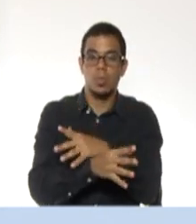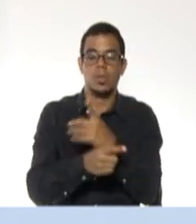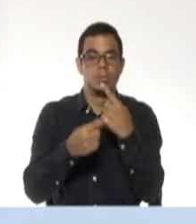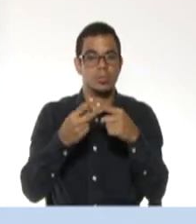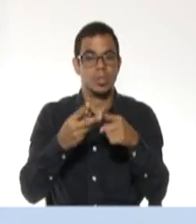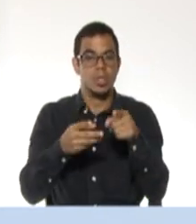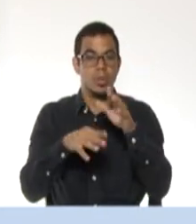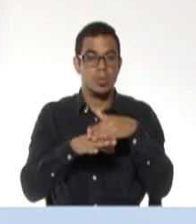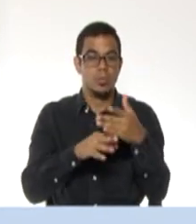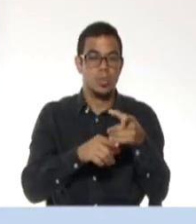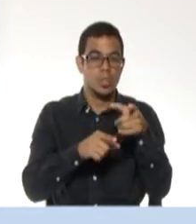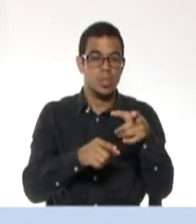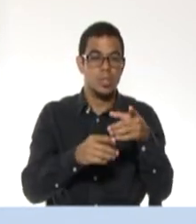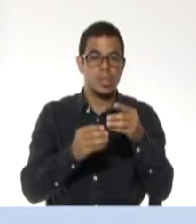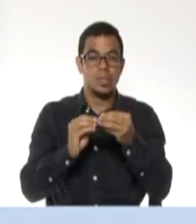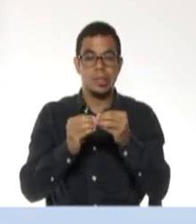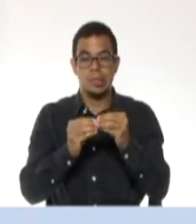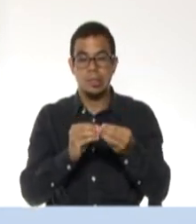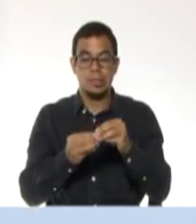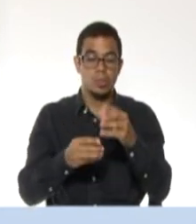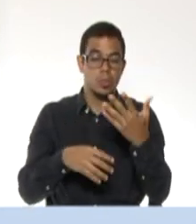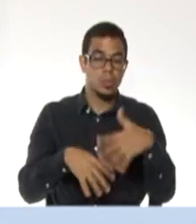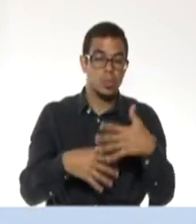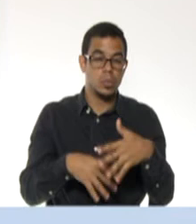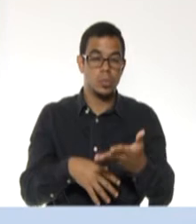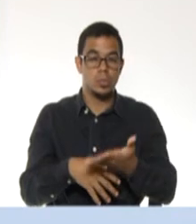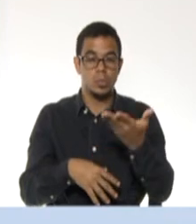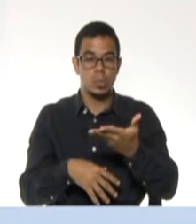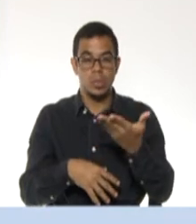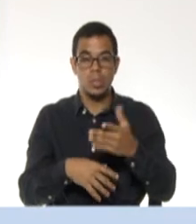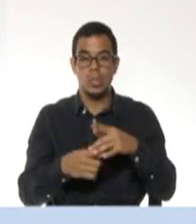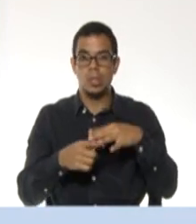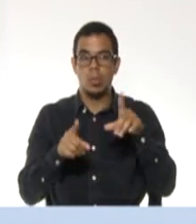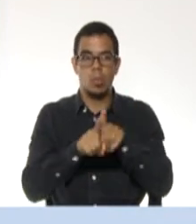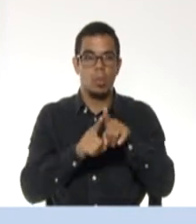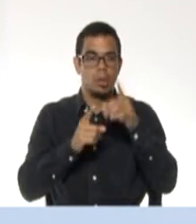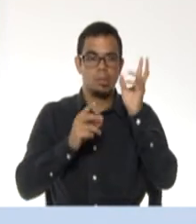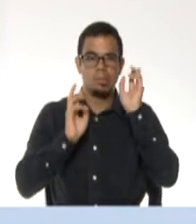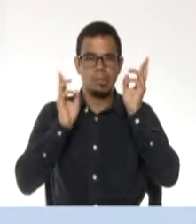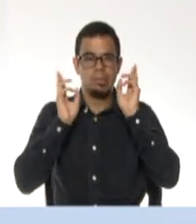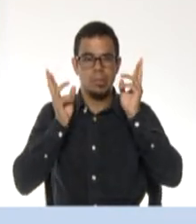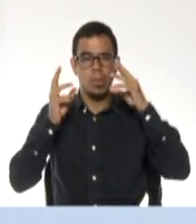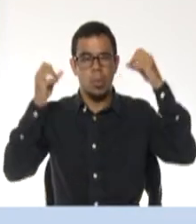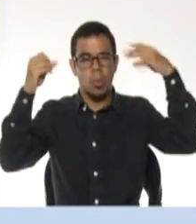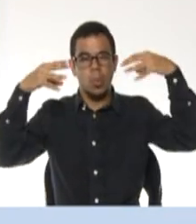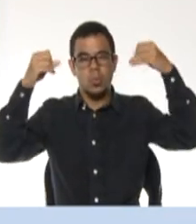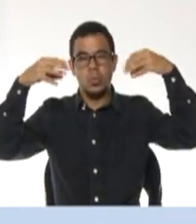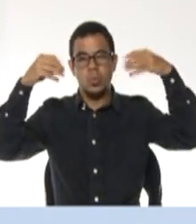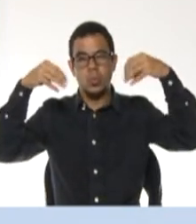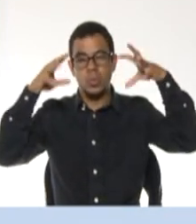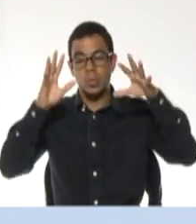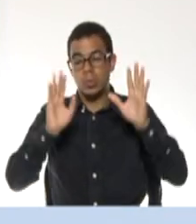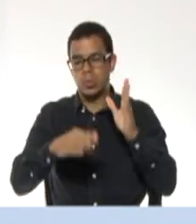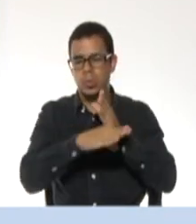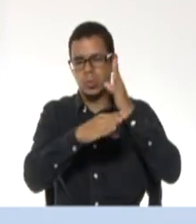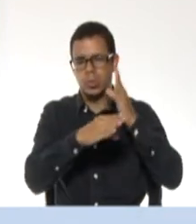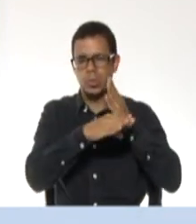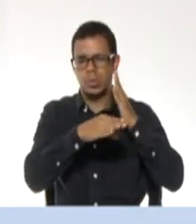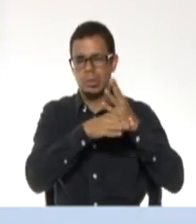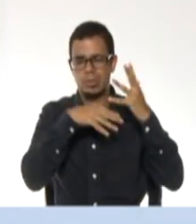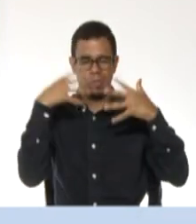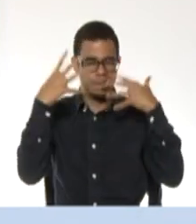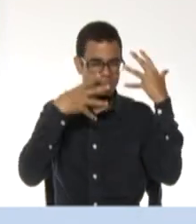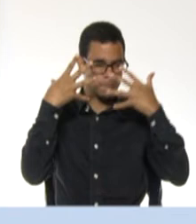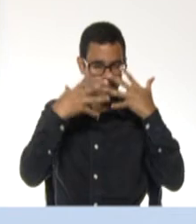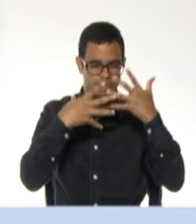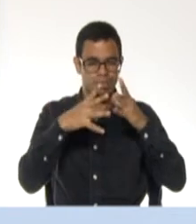la estimulación es muy excesiva, donde hay ruido muy excesivo, luces que puedan interrumpir la actividad que están realizando